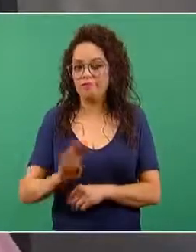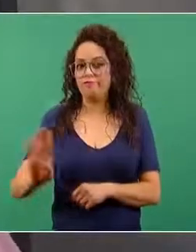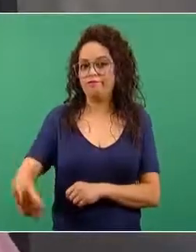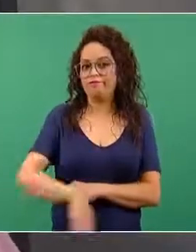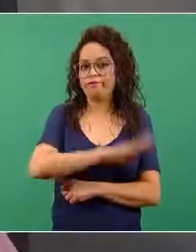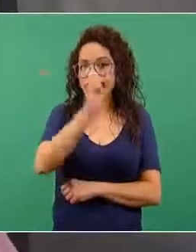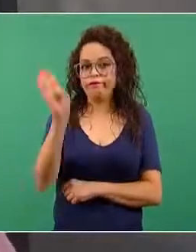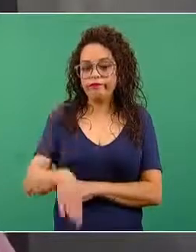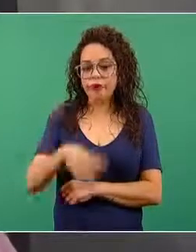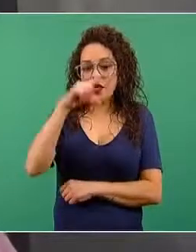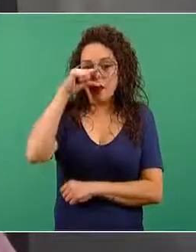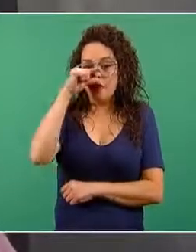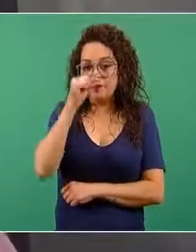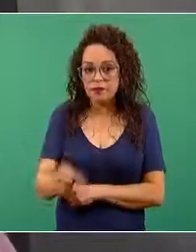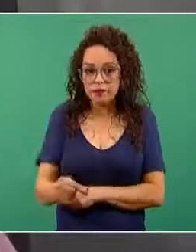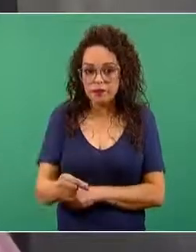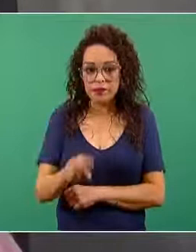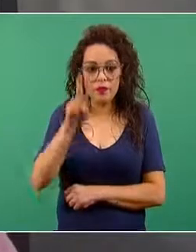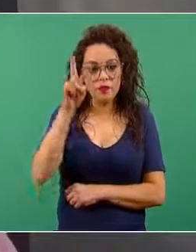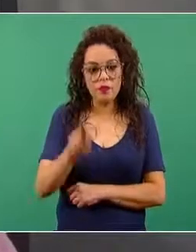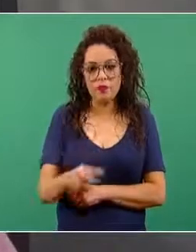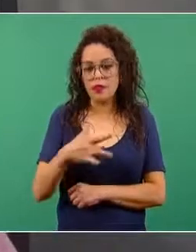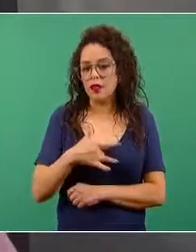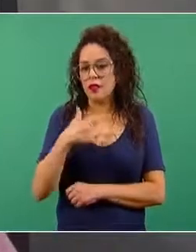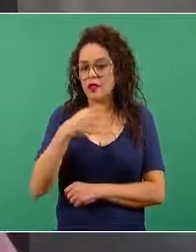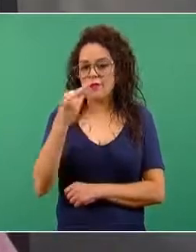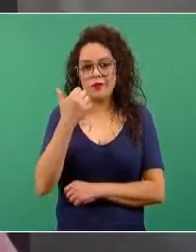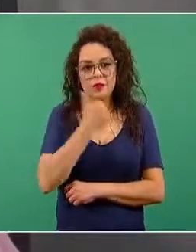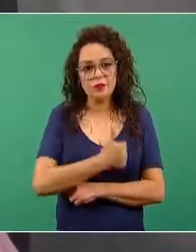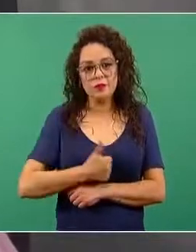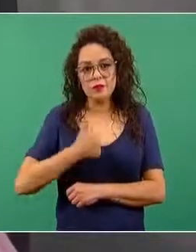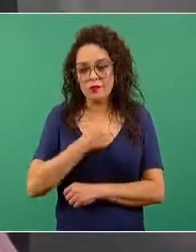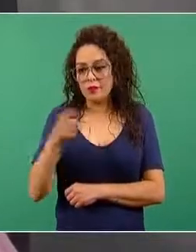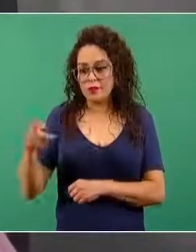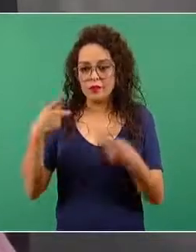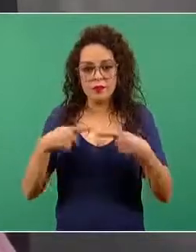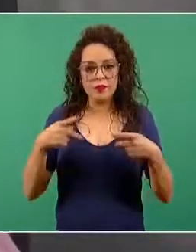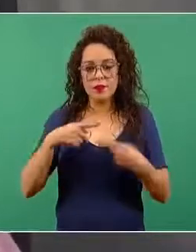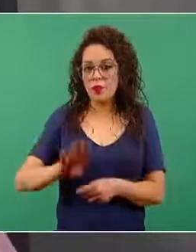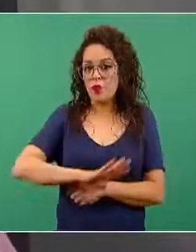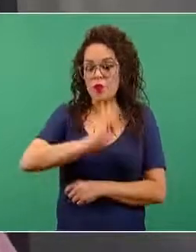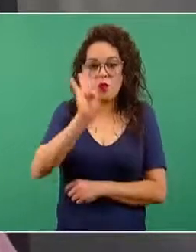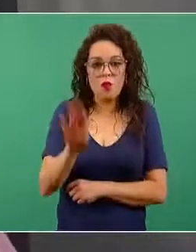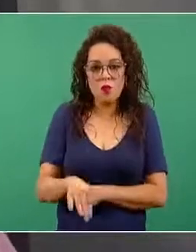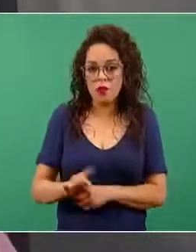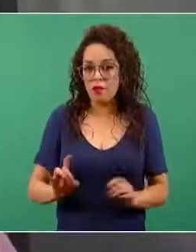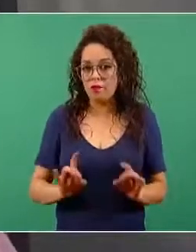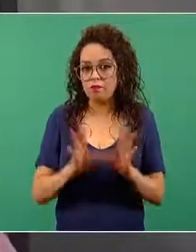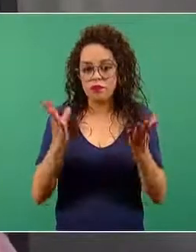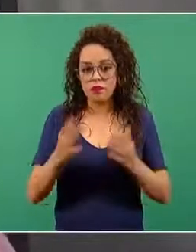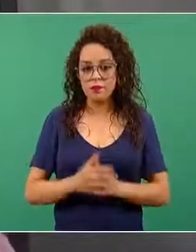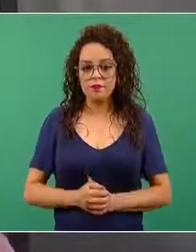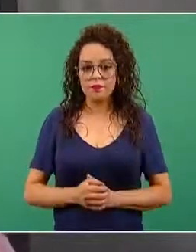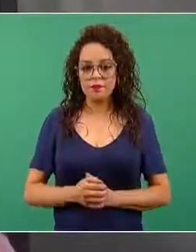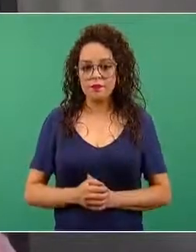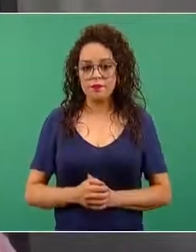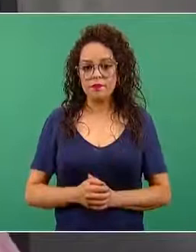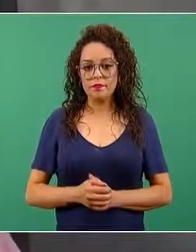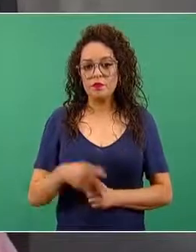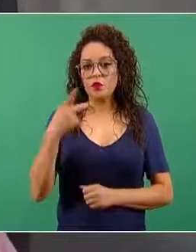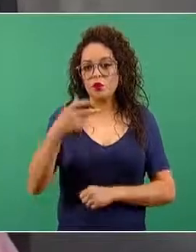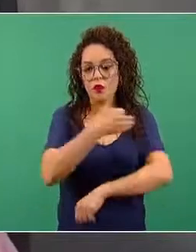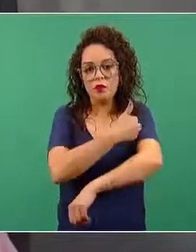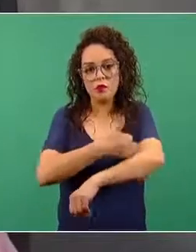Y lamentamos mucho, en primer lugar, queremos decirlo, lamentamos la muerte de esta persona, le mandamos nuestras condolencias a la